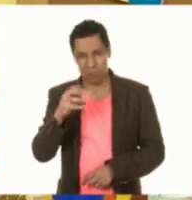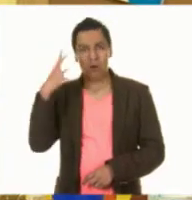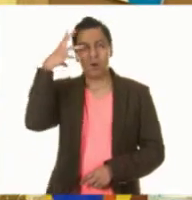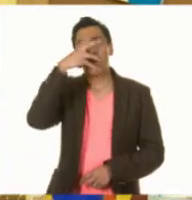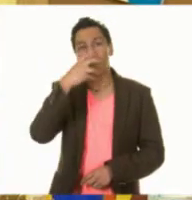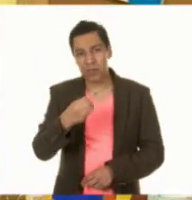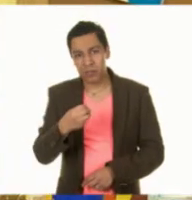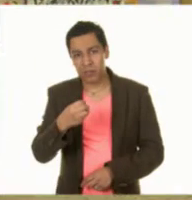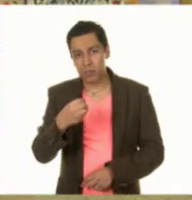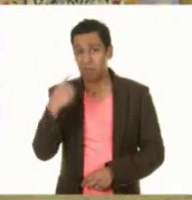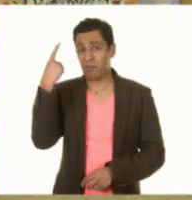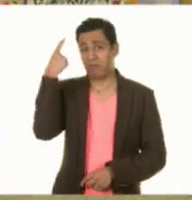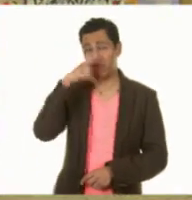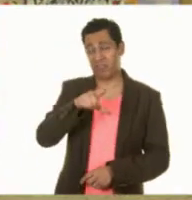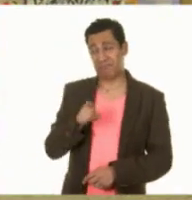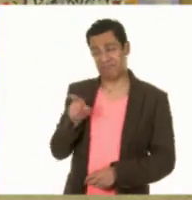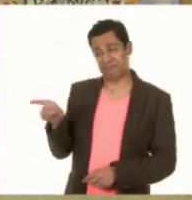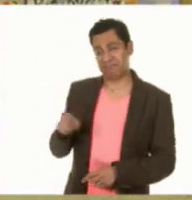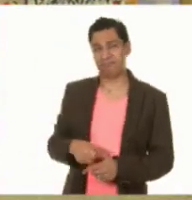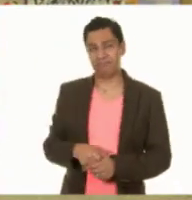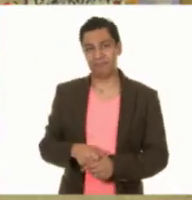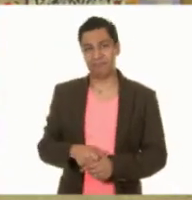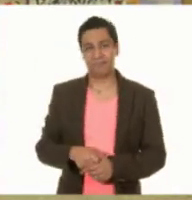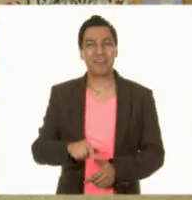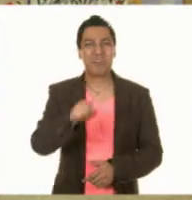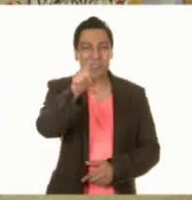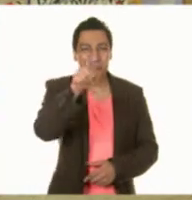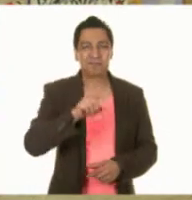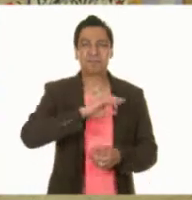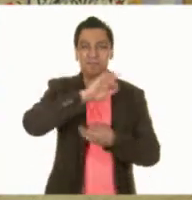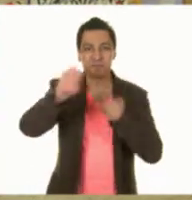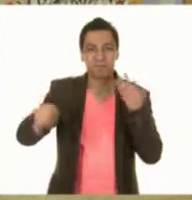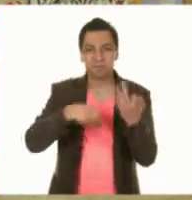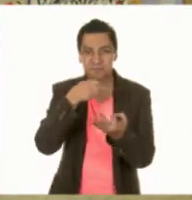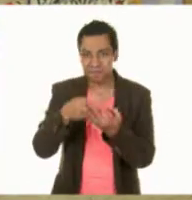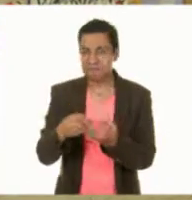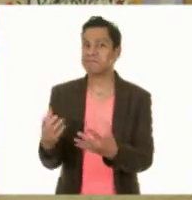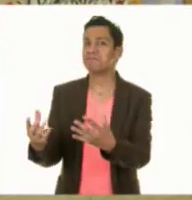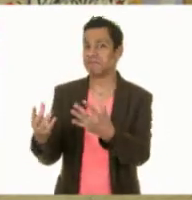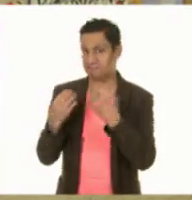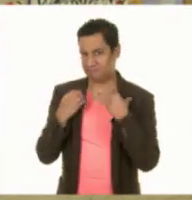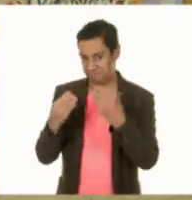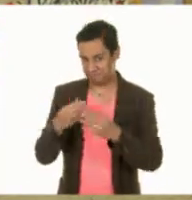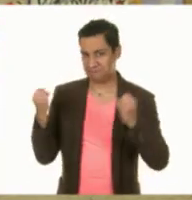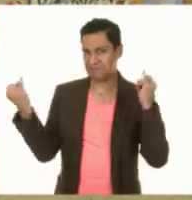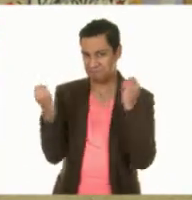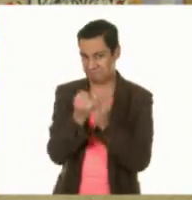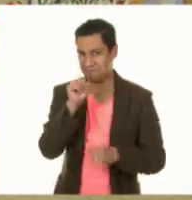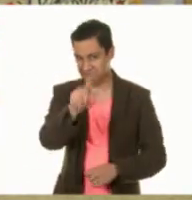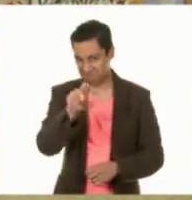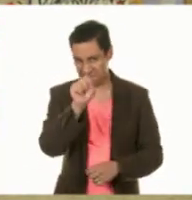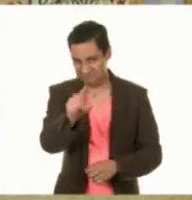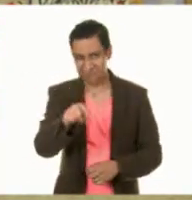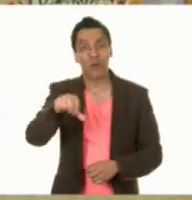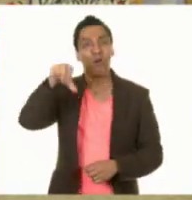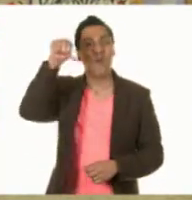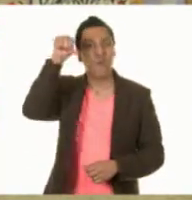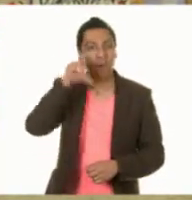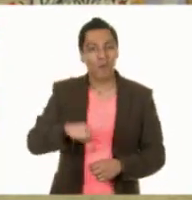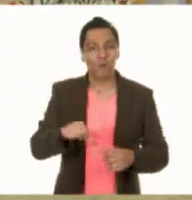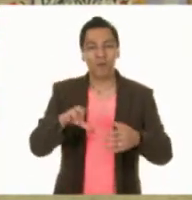es. A todas y a todos nos enseñaron algo parecido. Pero, ¿qué te parece si el día de